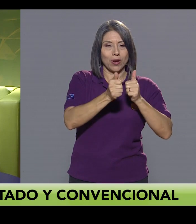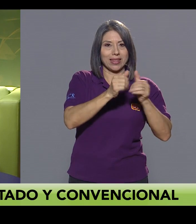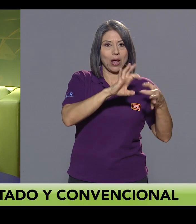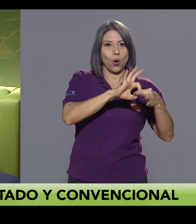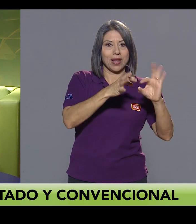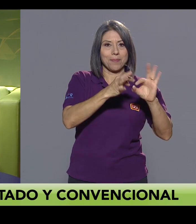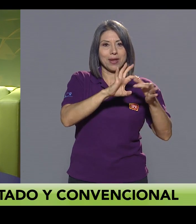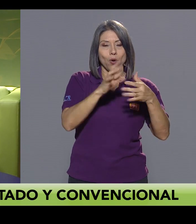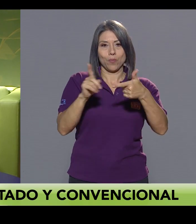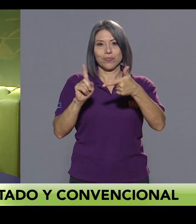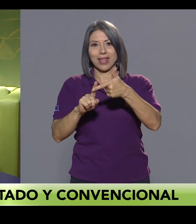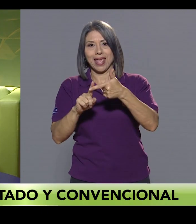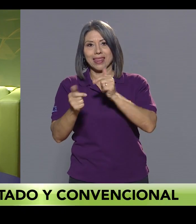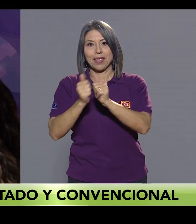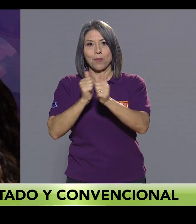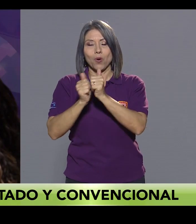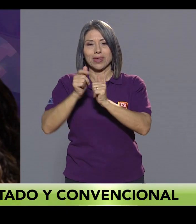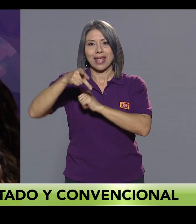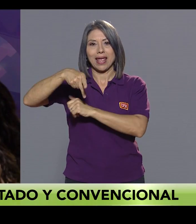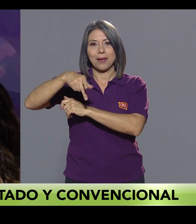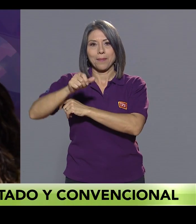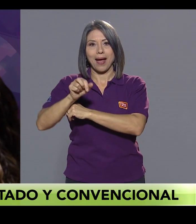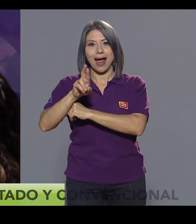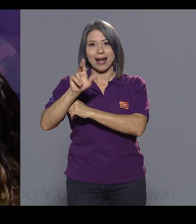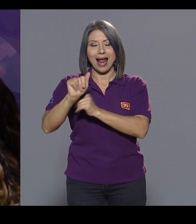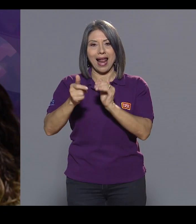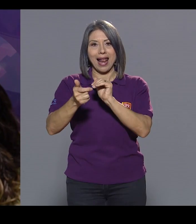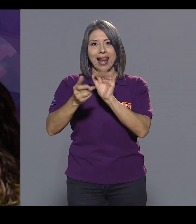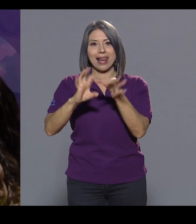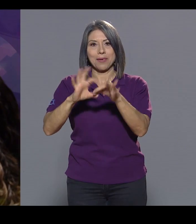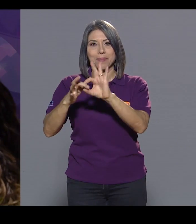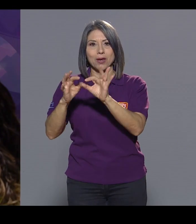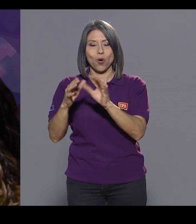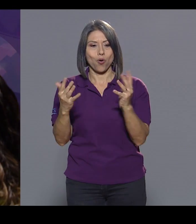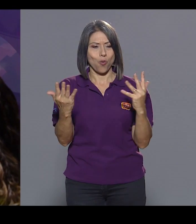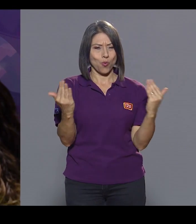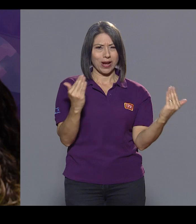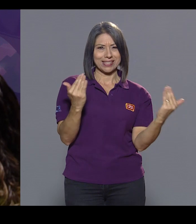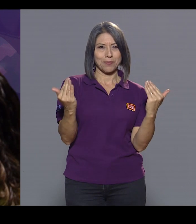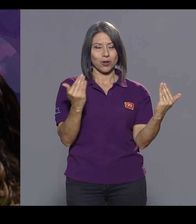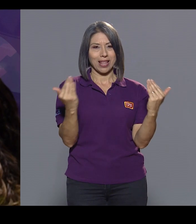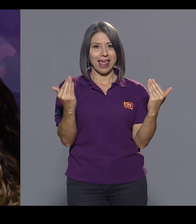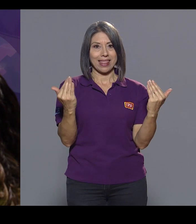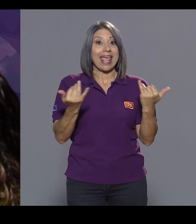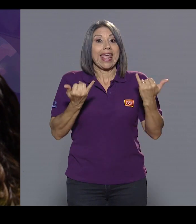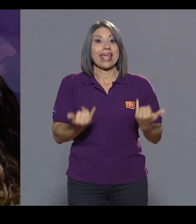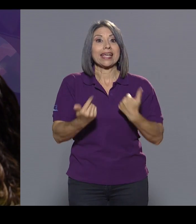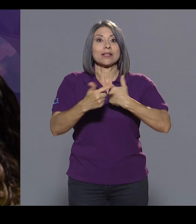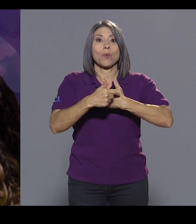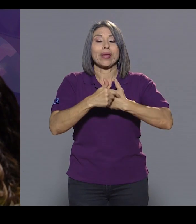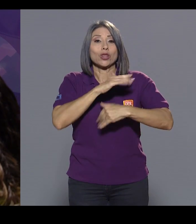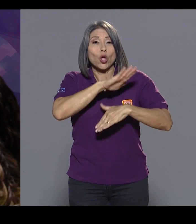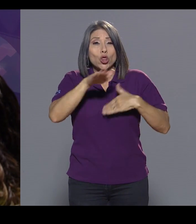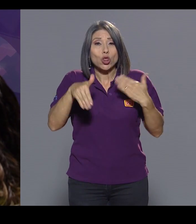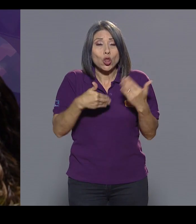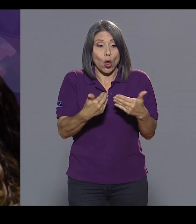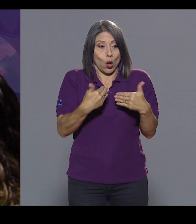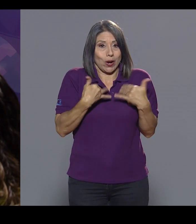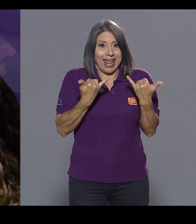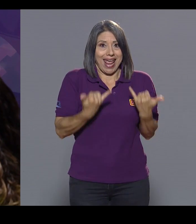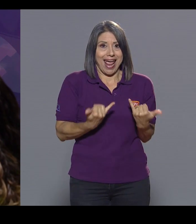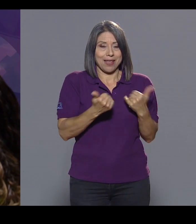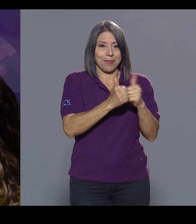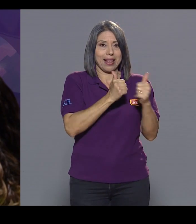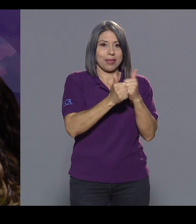y el deporte paralímpico. O sea, todo lo que existe en este momento para el deporte olímpico va a existir,